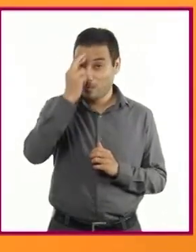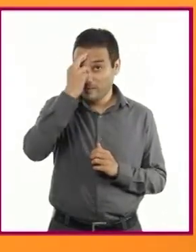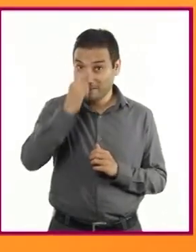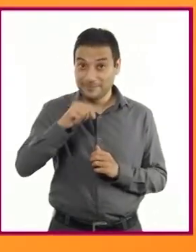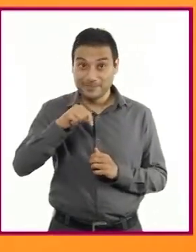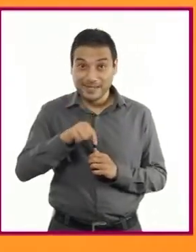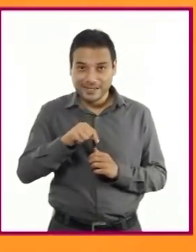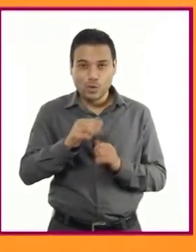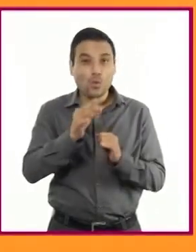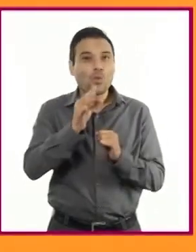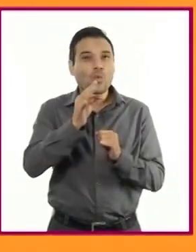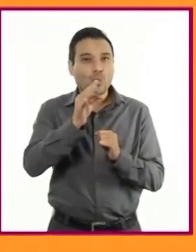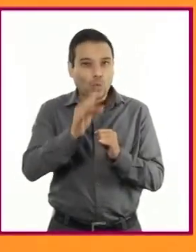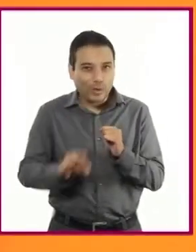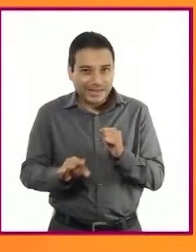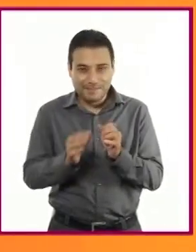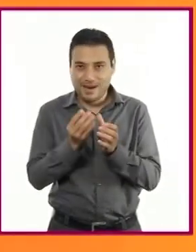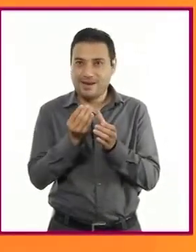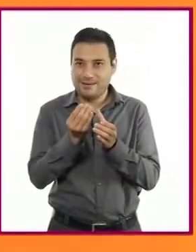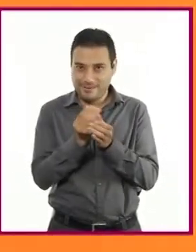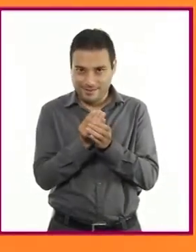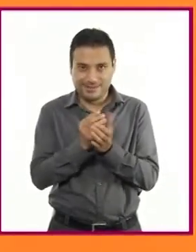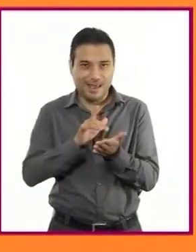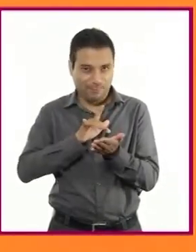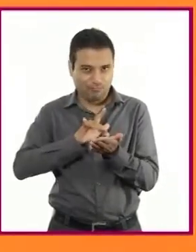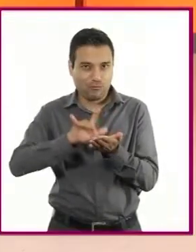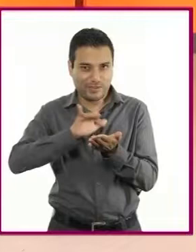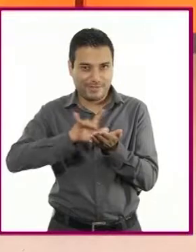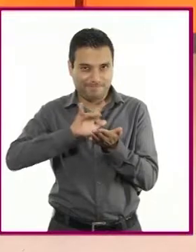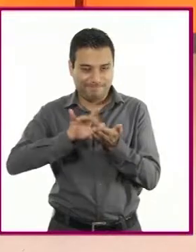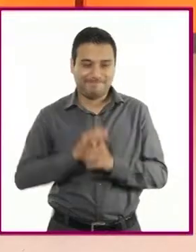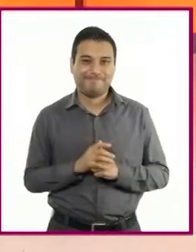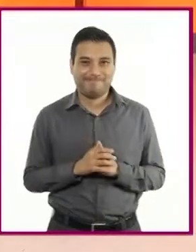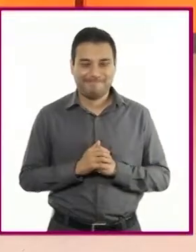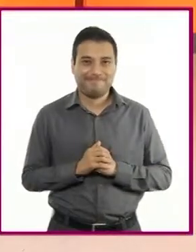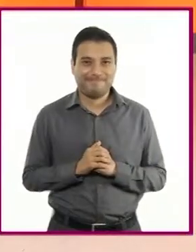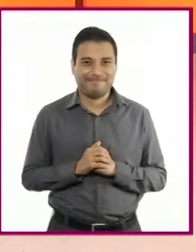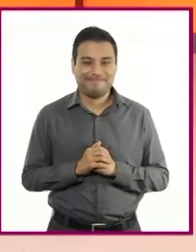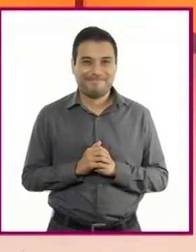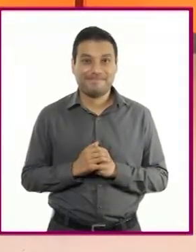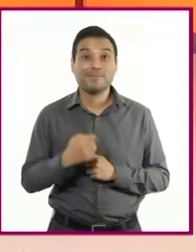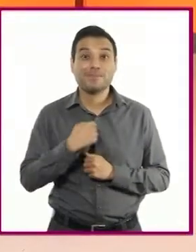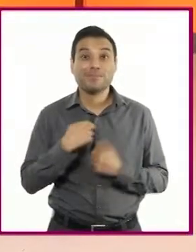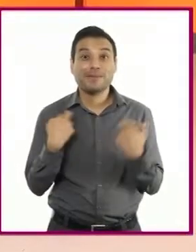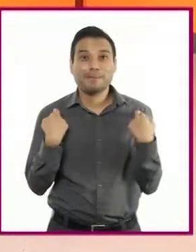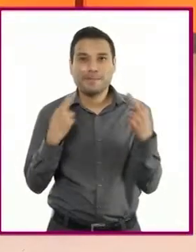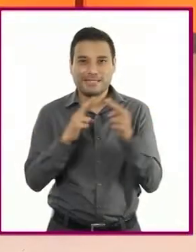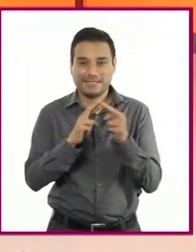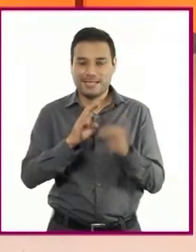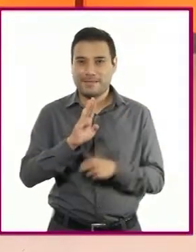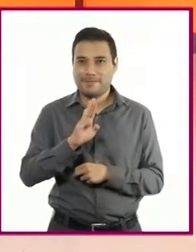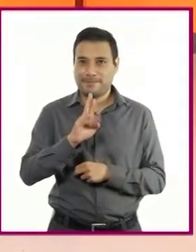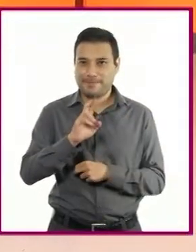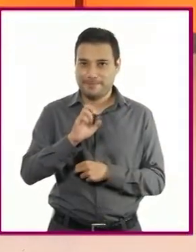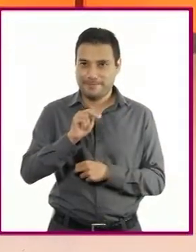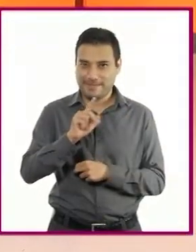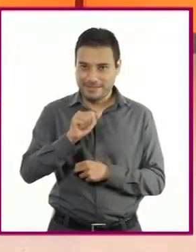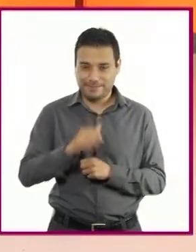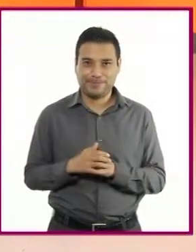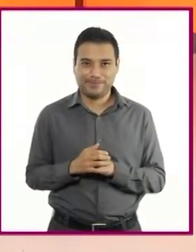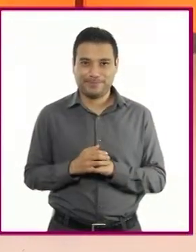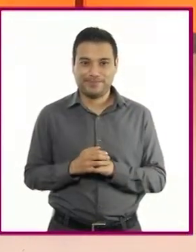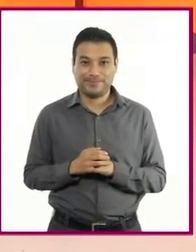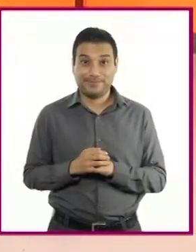es nuestra última sesión de reforzamiento académico. Soy la maestra Brenda Ramírez Sotelo y desde el estado